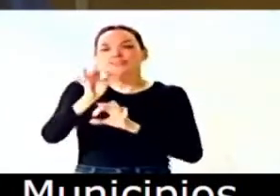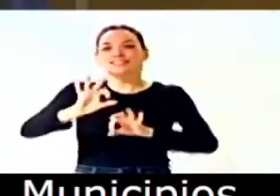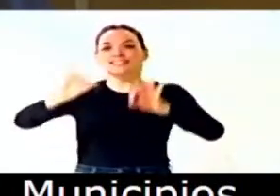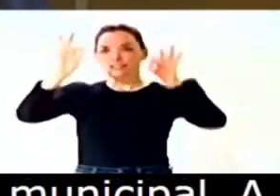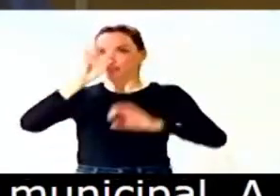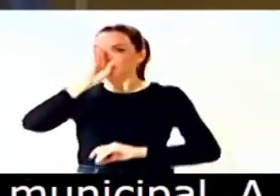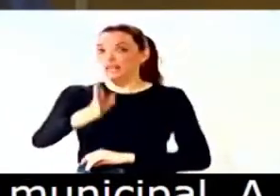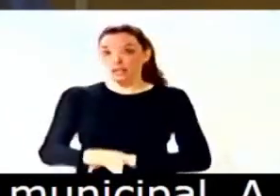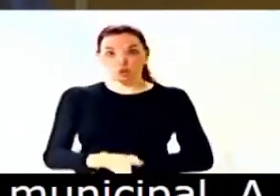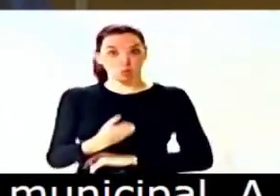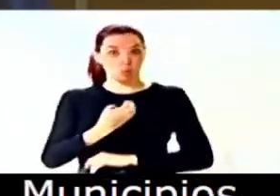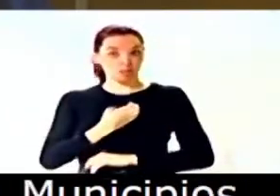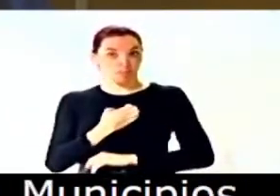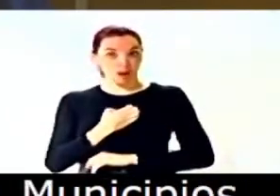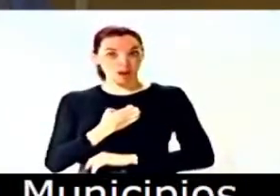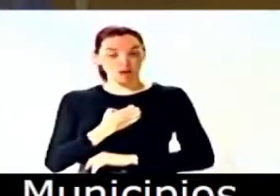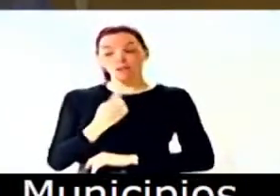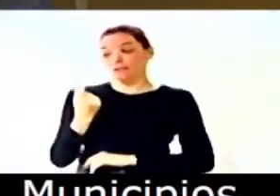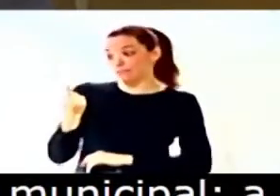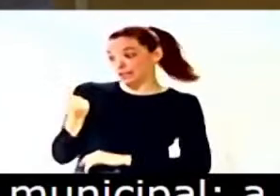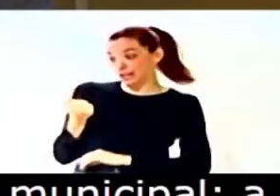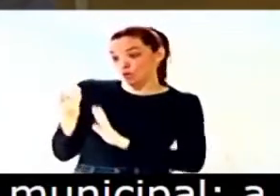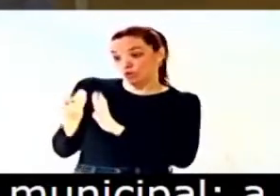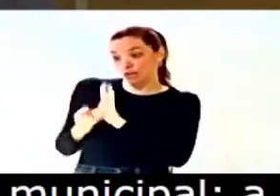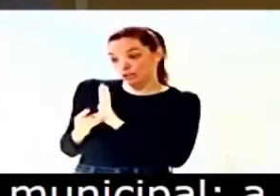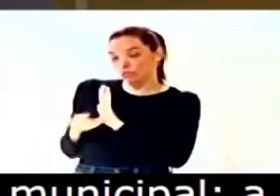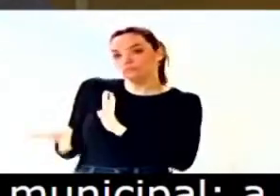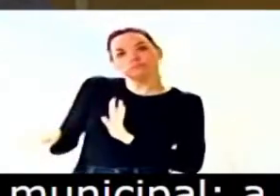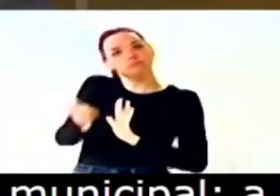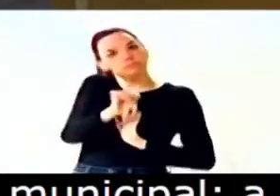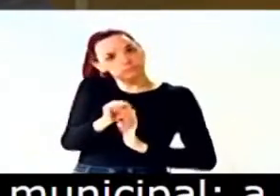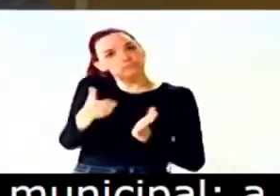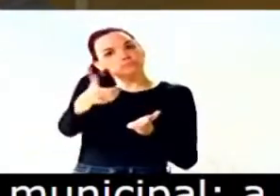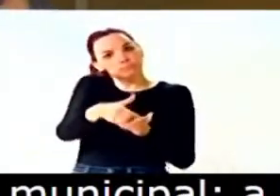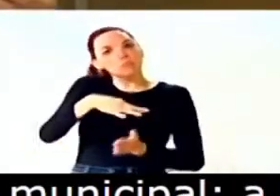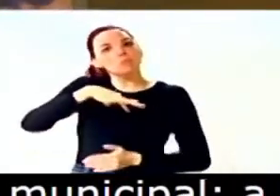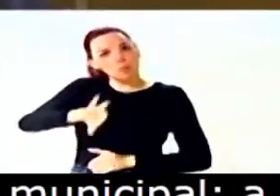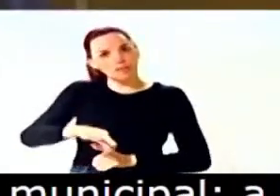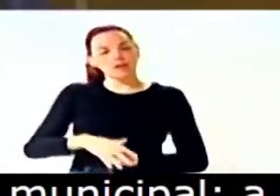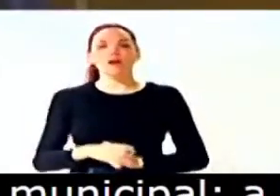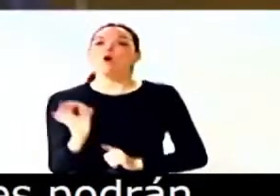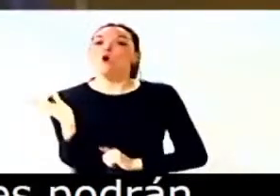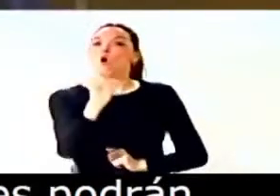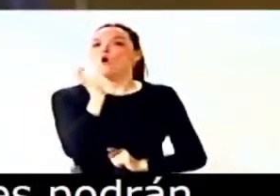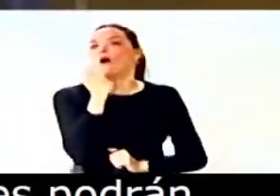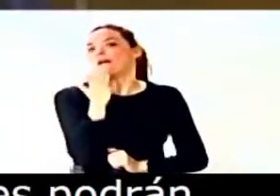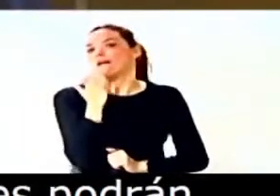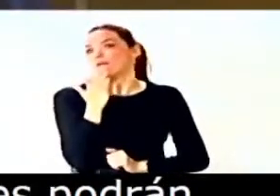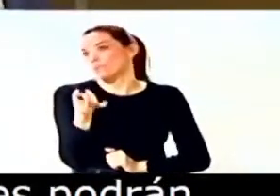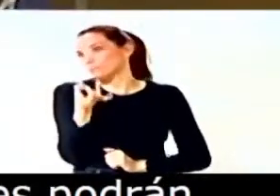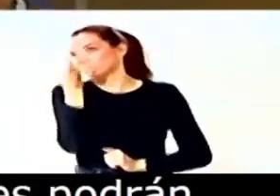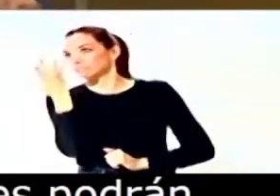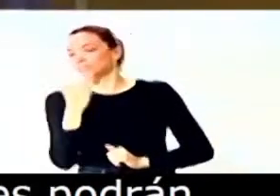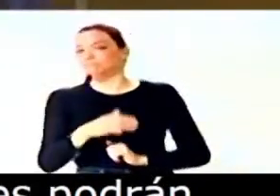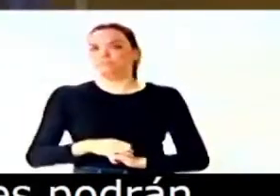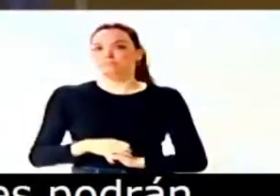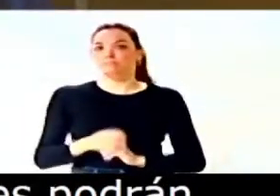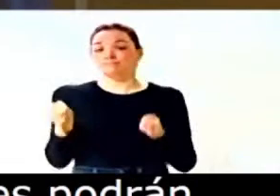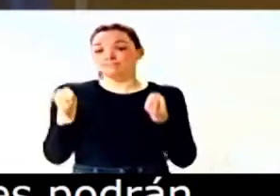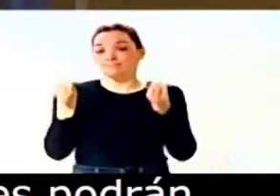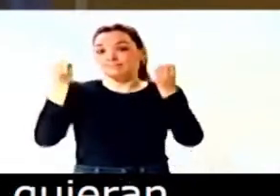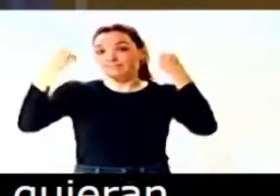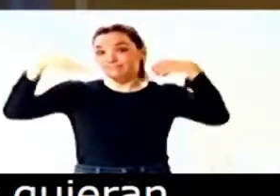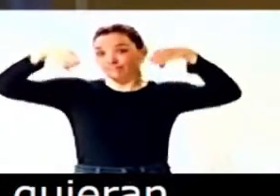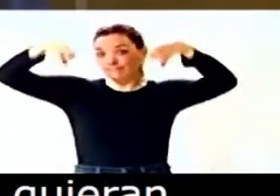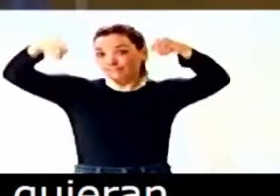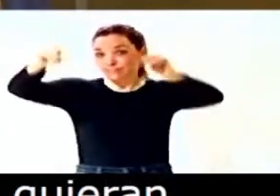pueblos inteligentes podrán acogerse a esas ayudas. Ayuntamientos que quieran mejorar el alumbrado público y